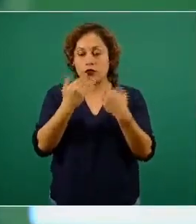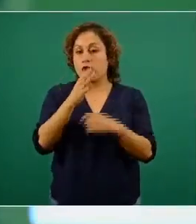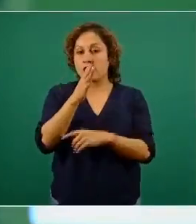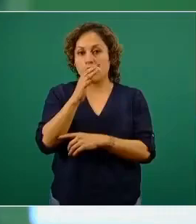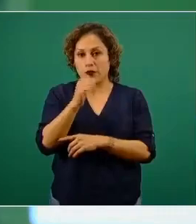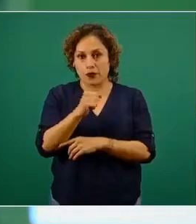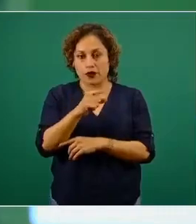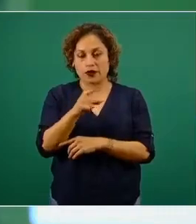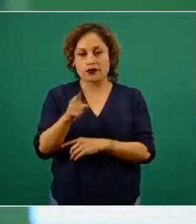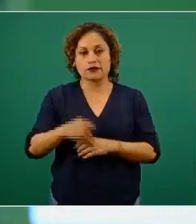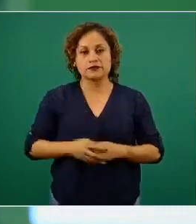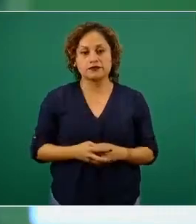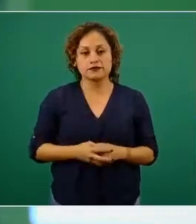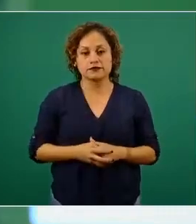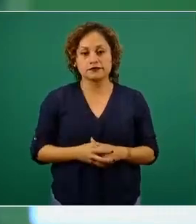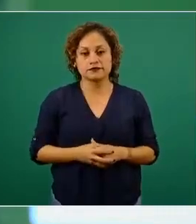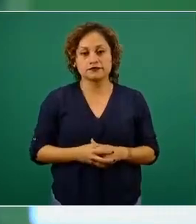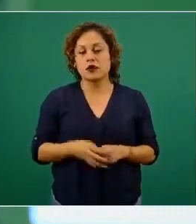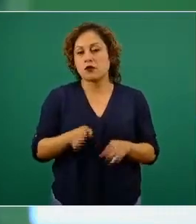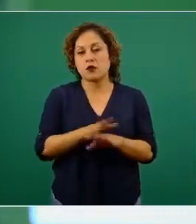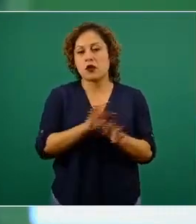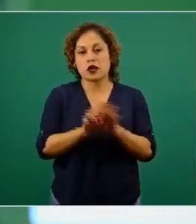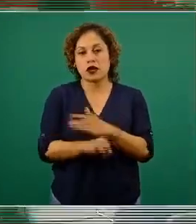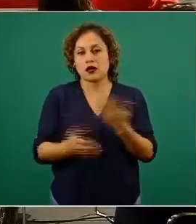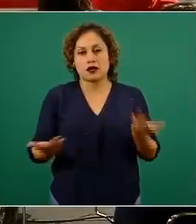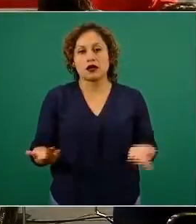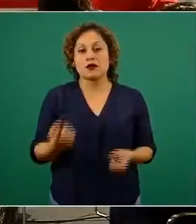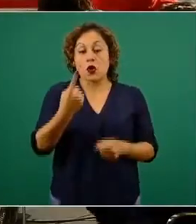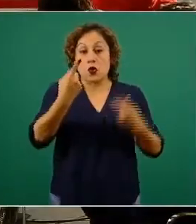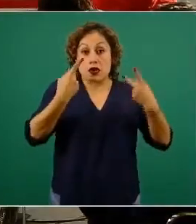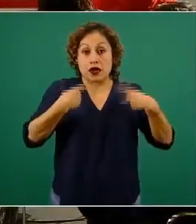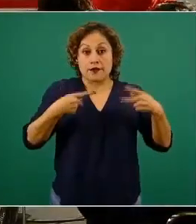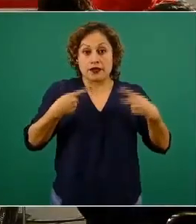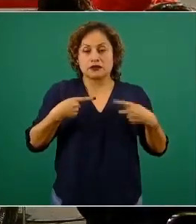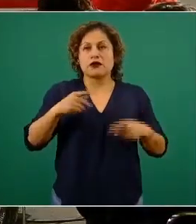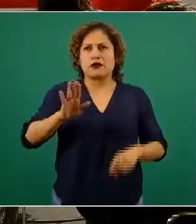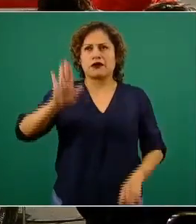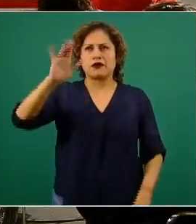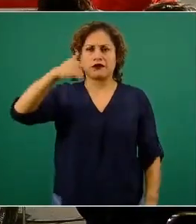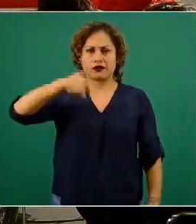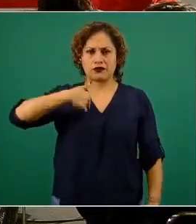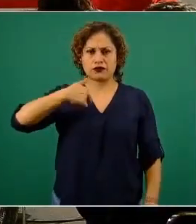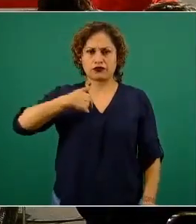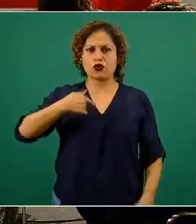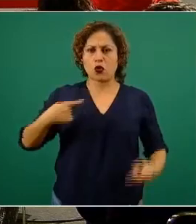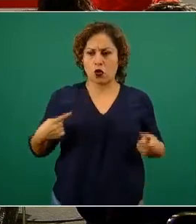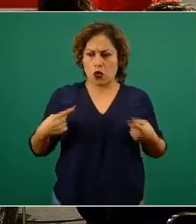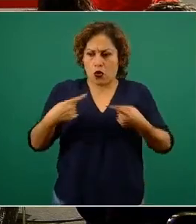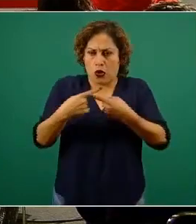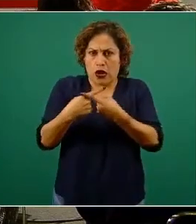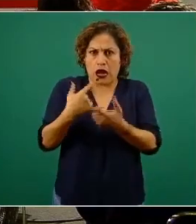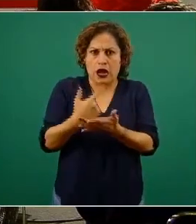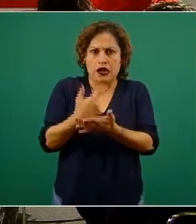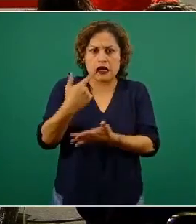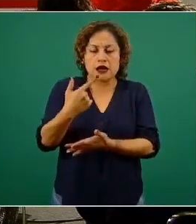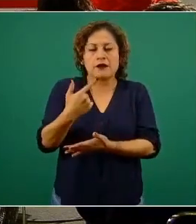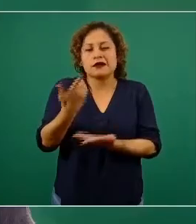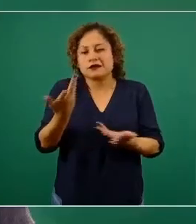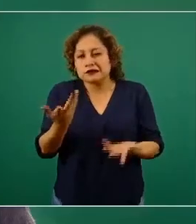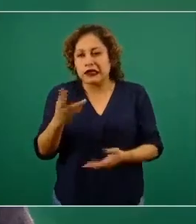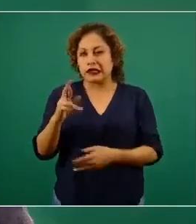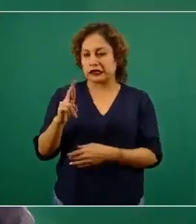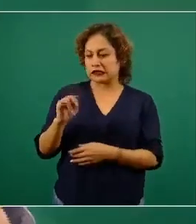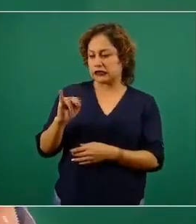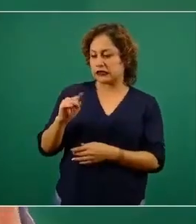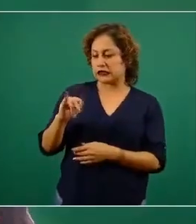incluyen, si una persona se conoce con alergia grave, no la rinitis alérgica que muchos padecemos, sino